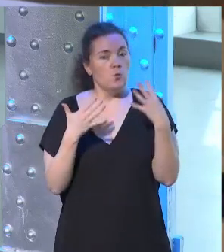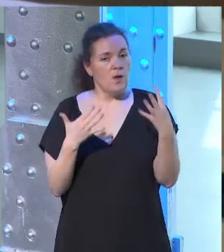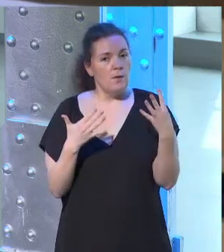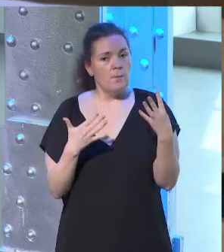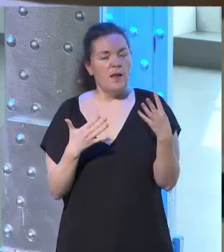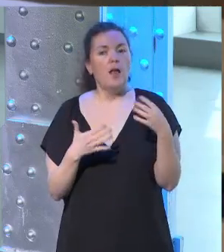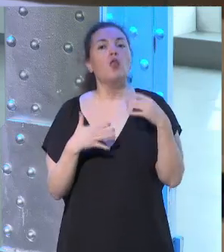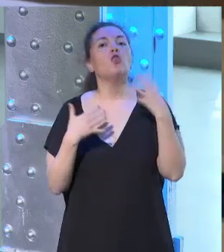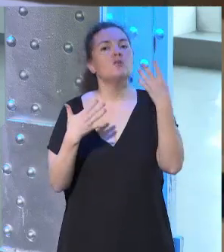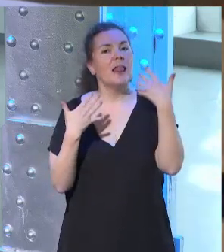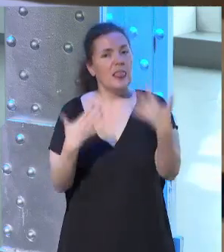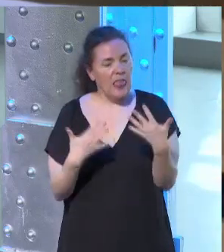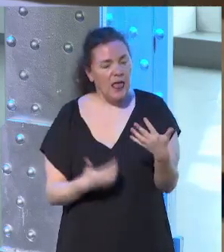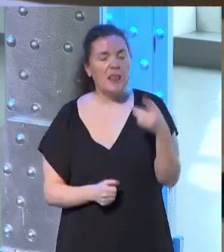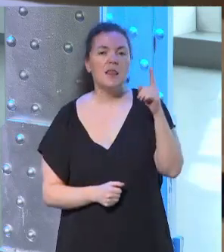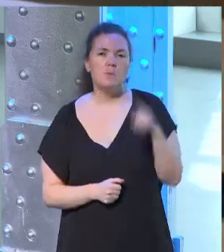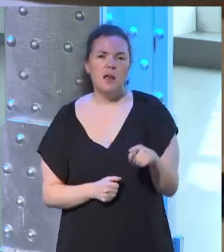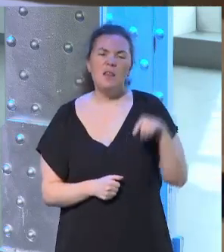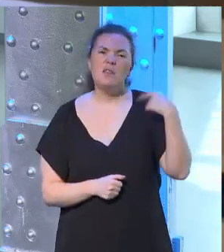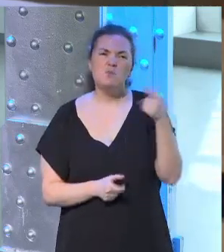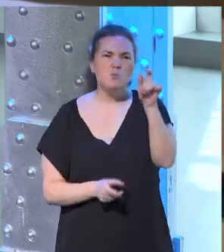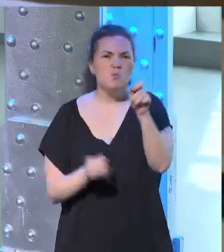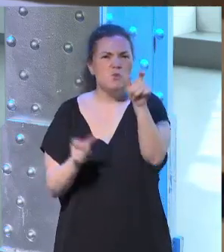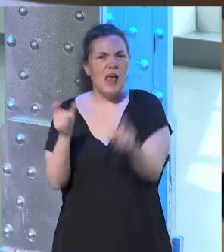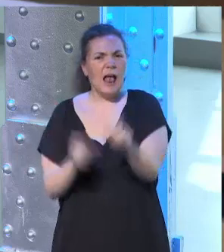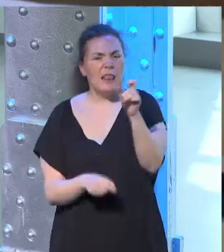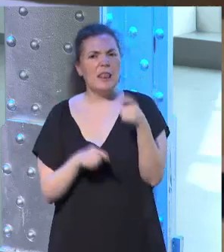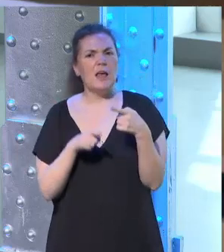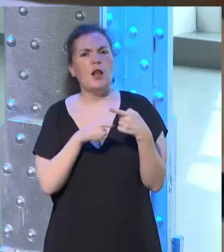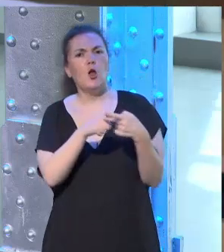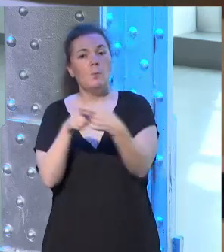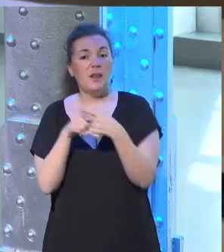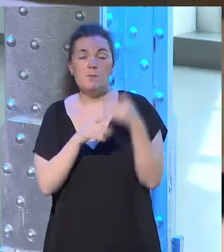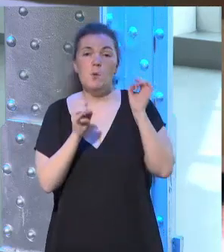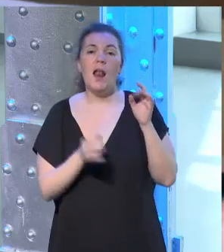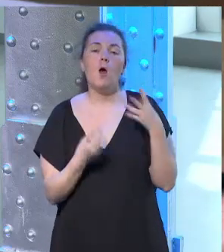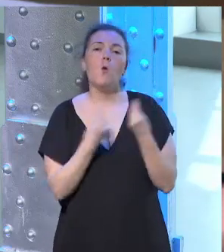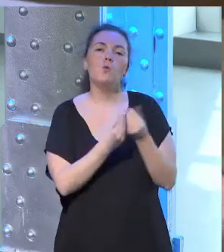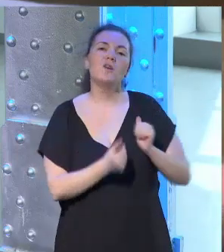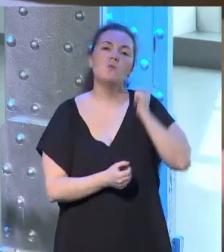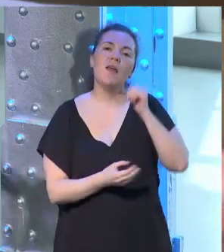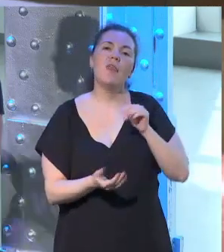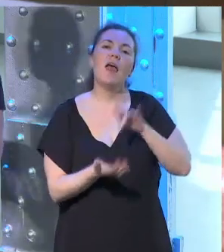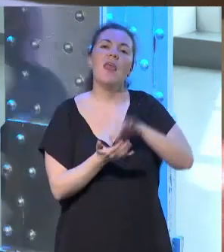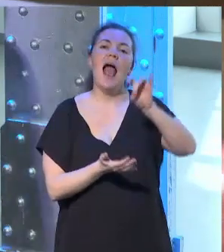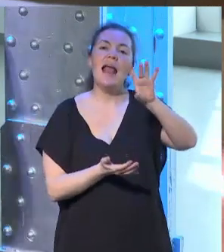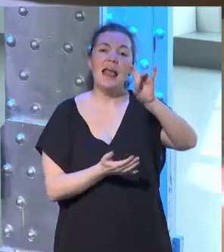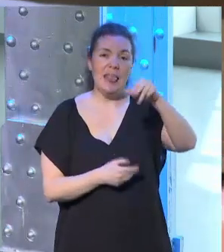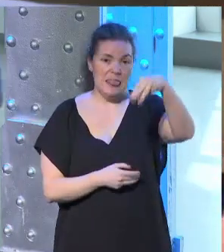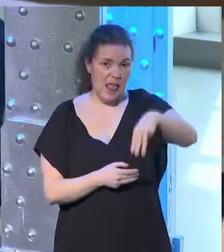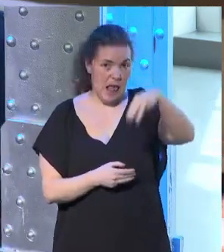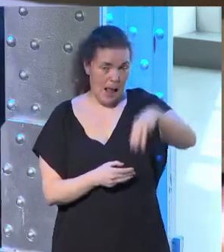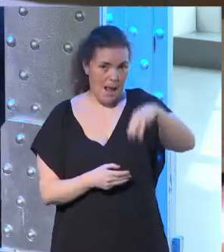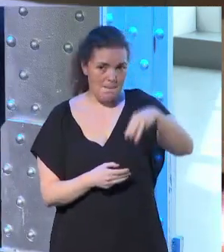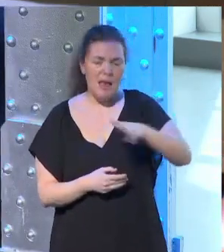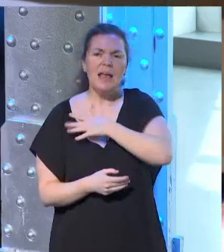2009, en 2010, después hubo mucha gente que lo compartía porque eso fue el 15M también, ¿no? El espíritu del 15M, de mucha gente